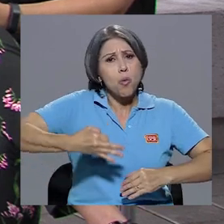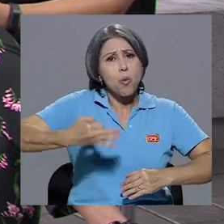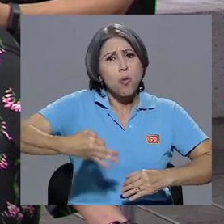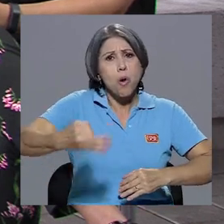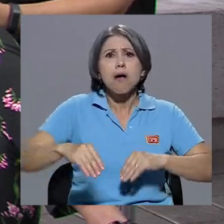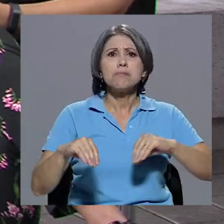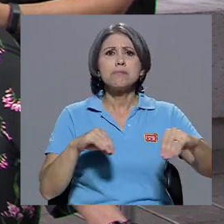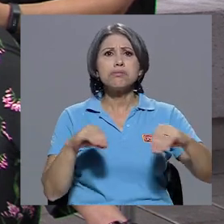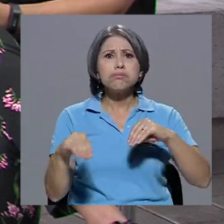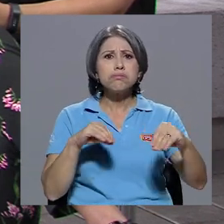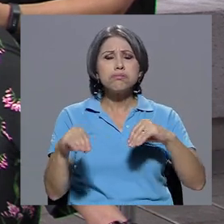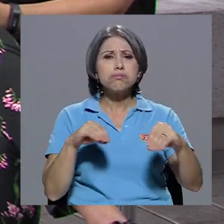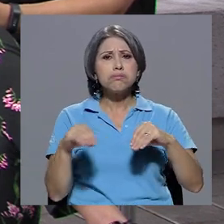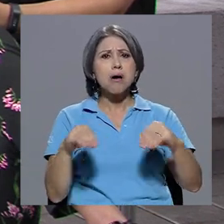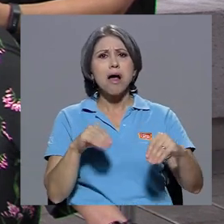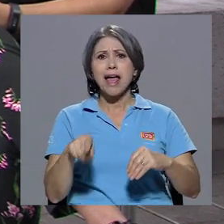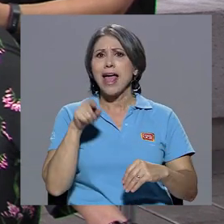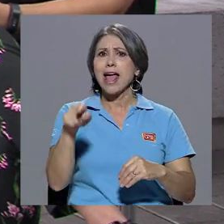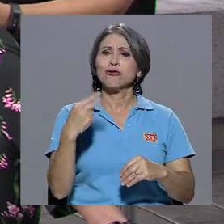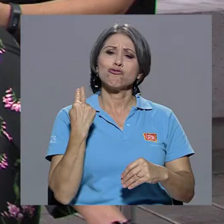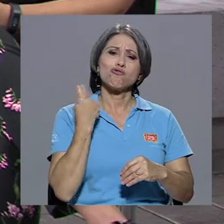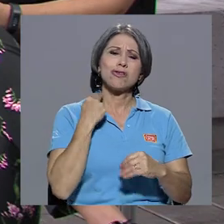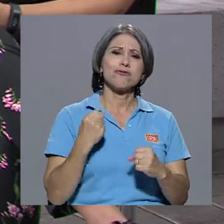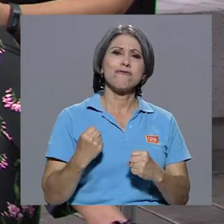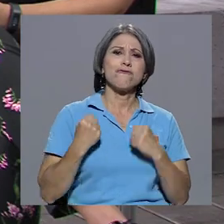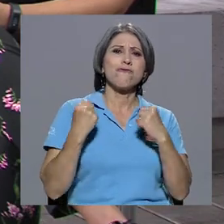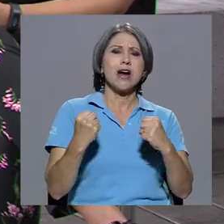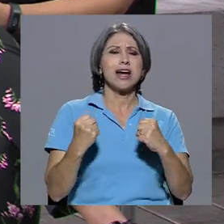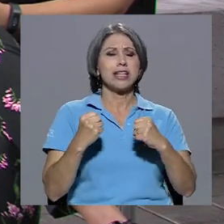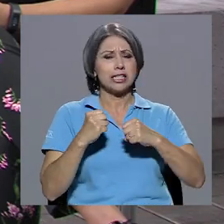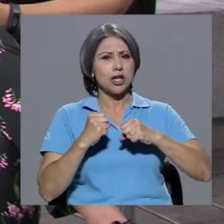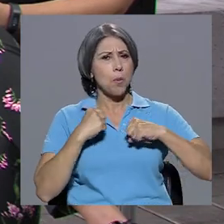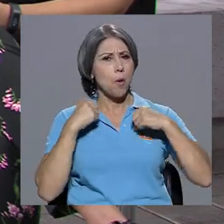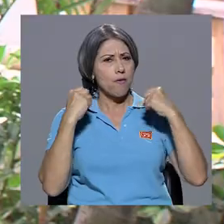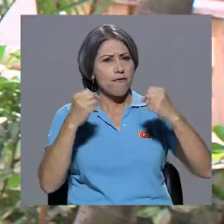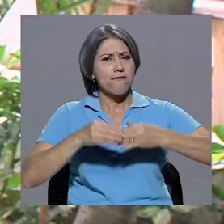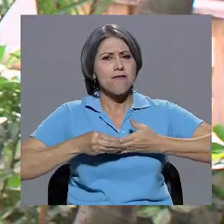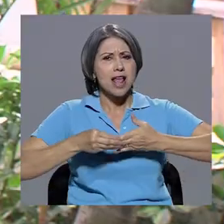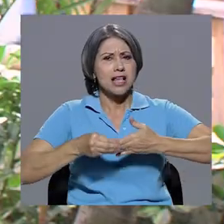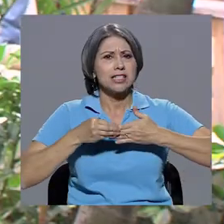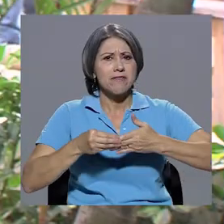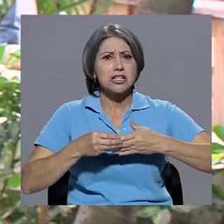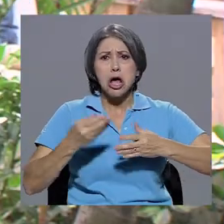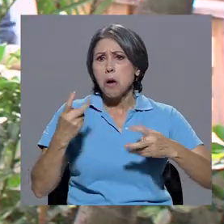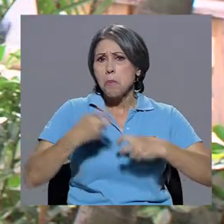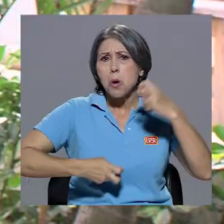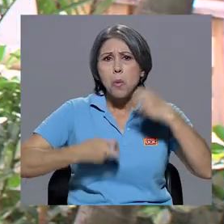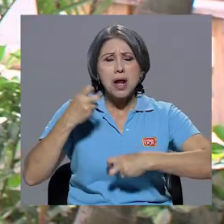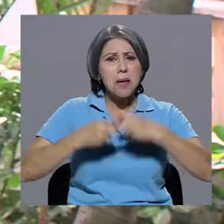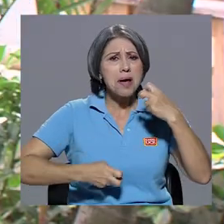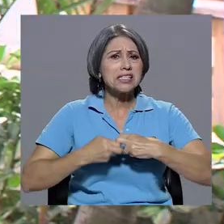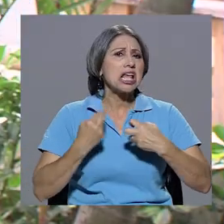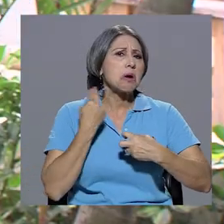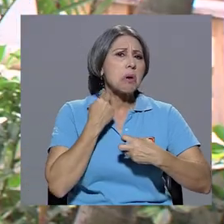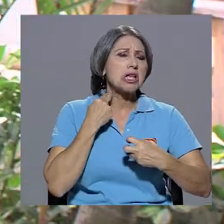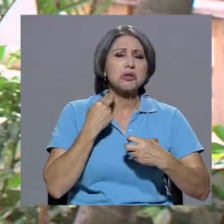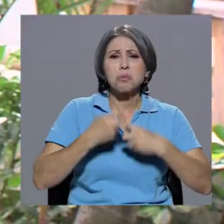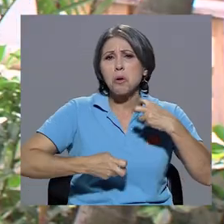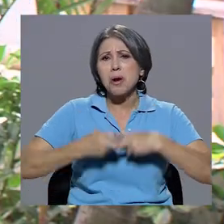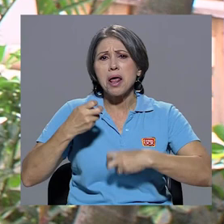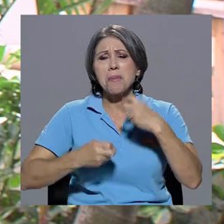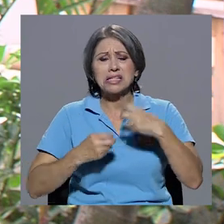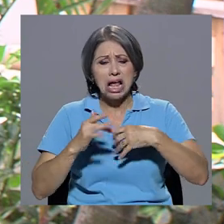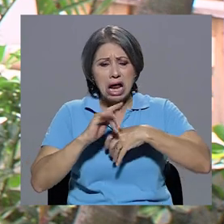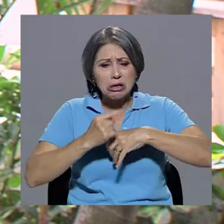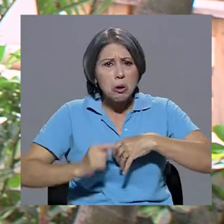que ellos tengan huesos mucho más fuertes, articulaciones mucho más flexibles, muchos problemas de artrosis o de osteoporosis como tienen gran parte de los ancianos en un